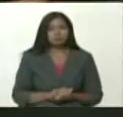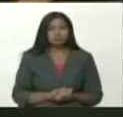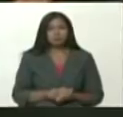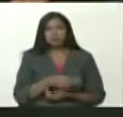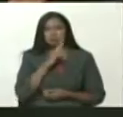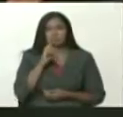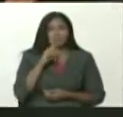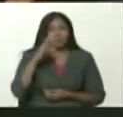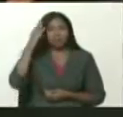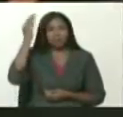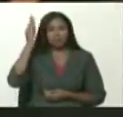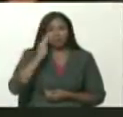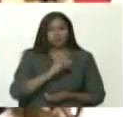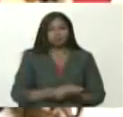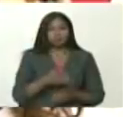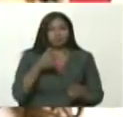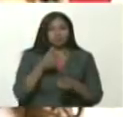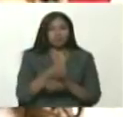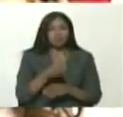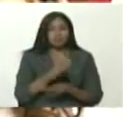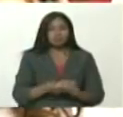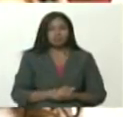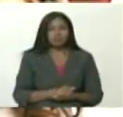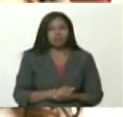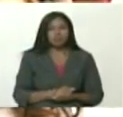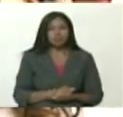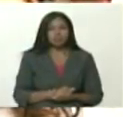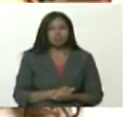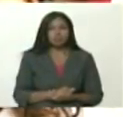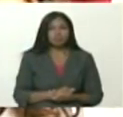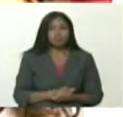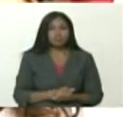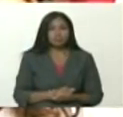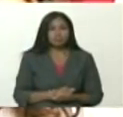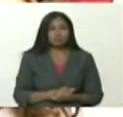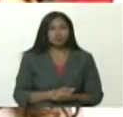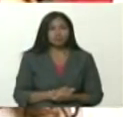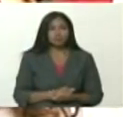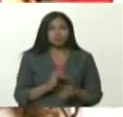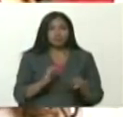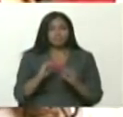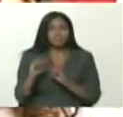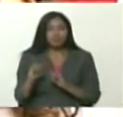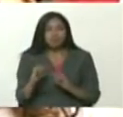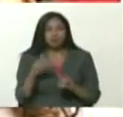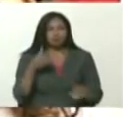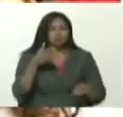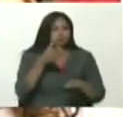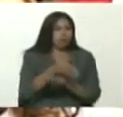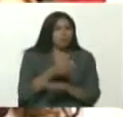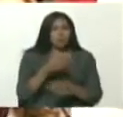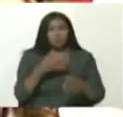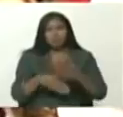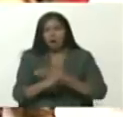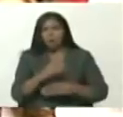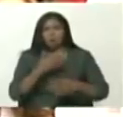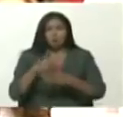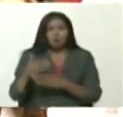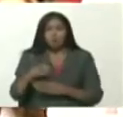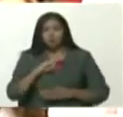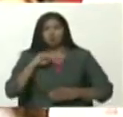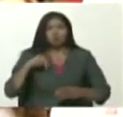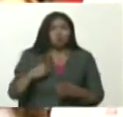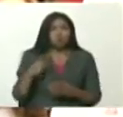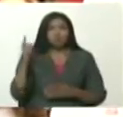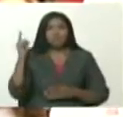Dios irnos a esta aventura. Le dije, muchachos, tenemos lo